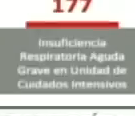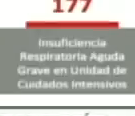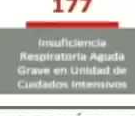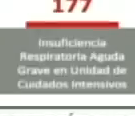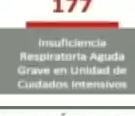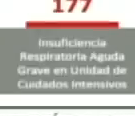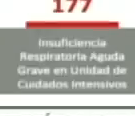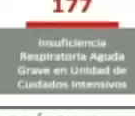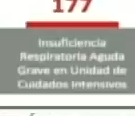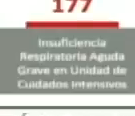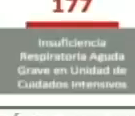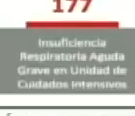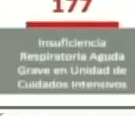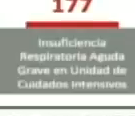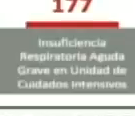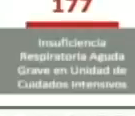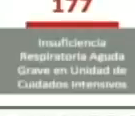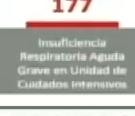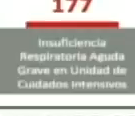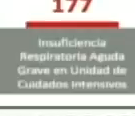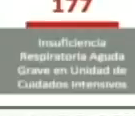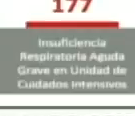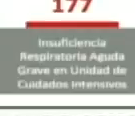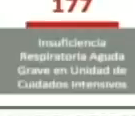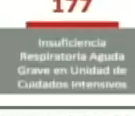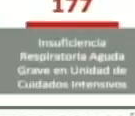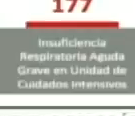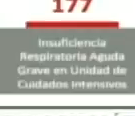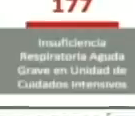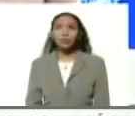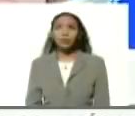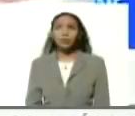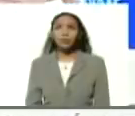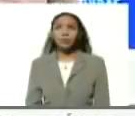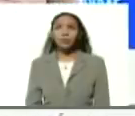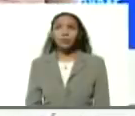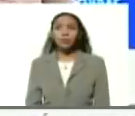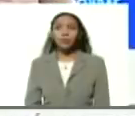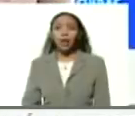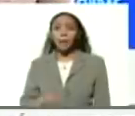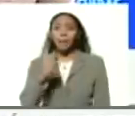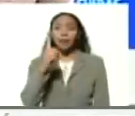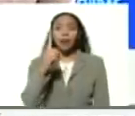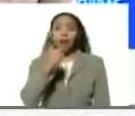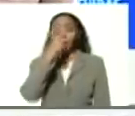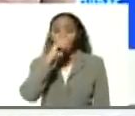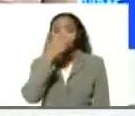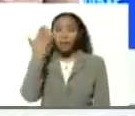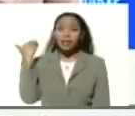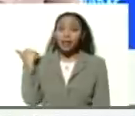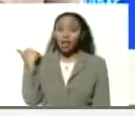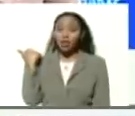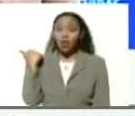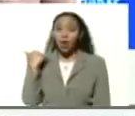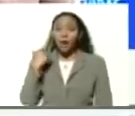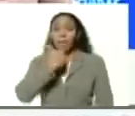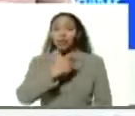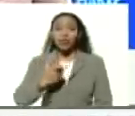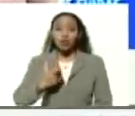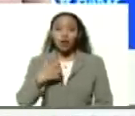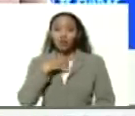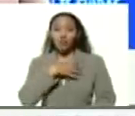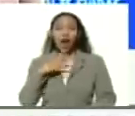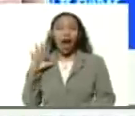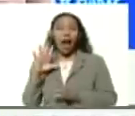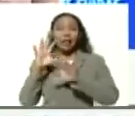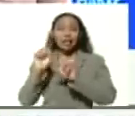un 54%. Si ustedes recuerdan, en la primera ola, el año pasado, los asintomáticos